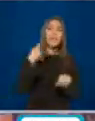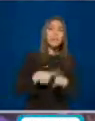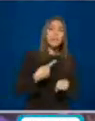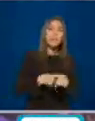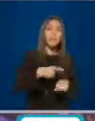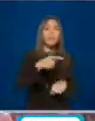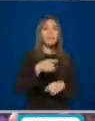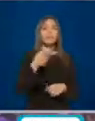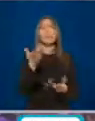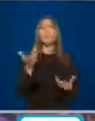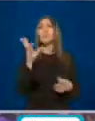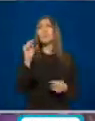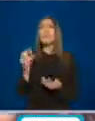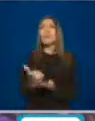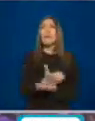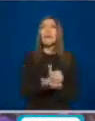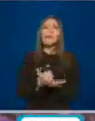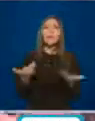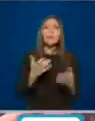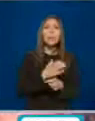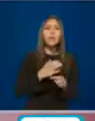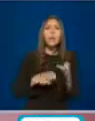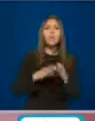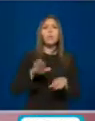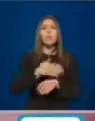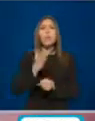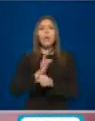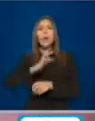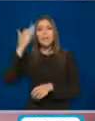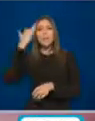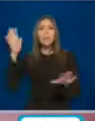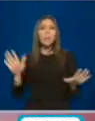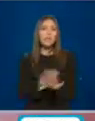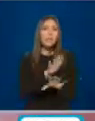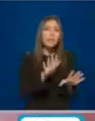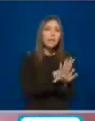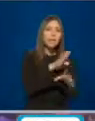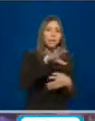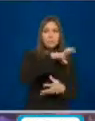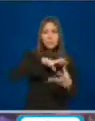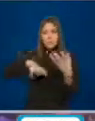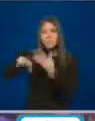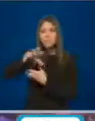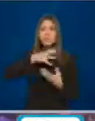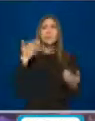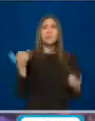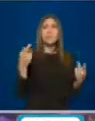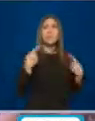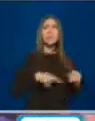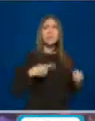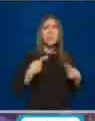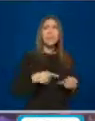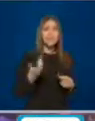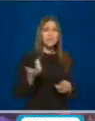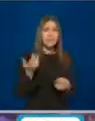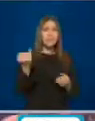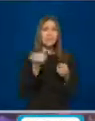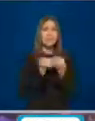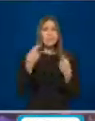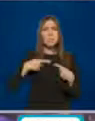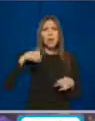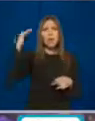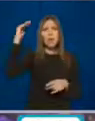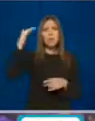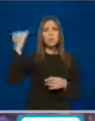este desánimo porque la situación es tan cambiante, ¿no? Y qué adulto no está con ese desánimo cuando ve que día con día